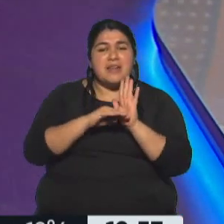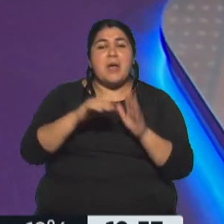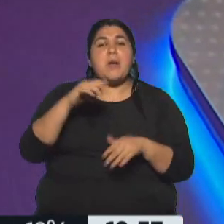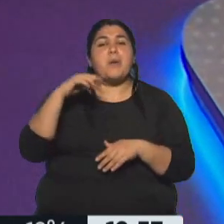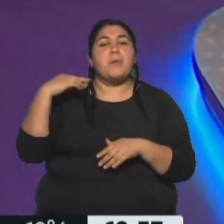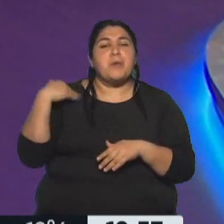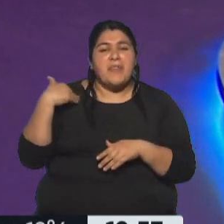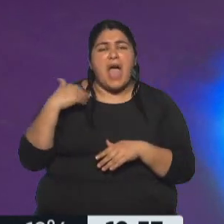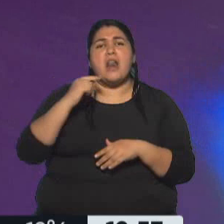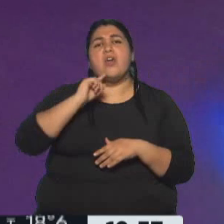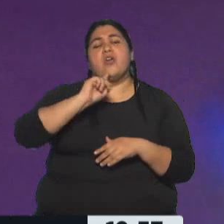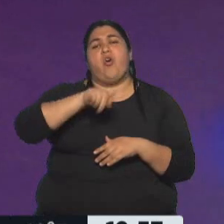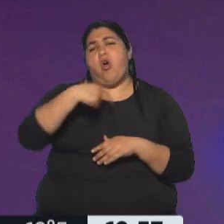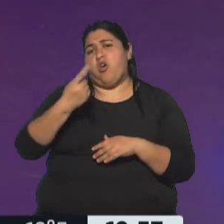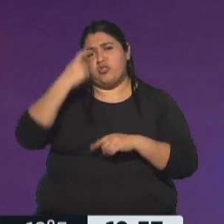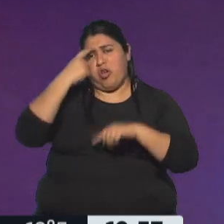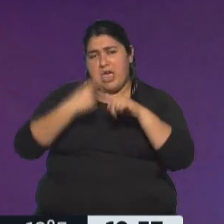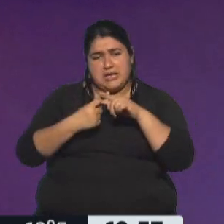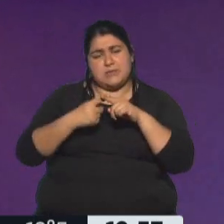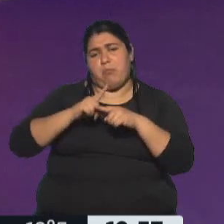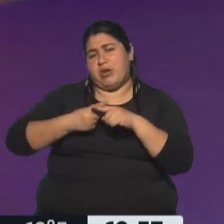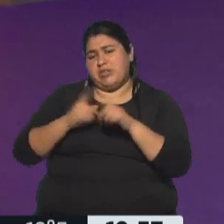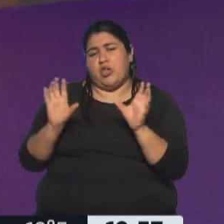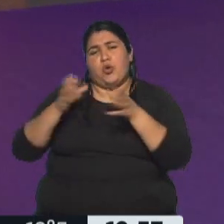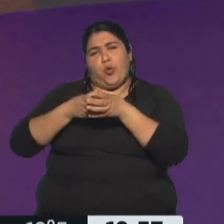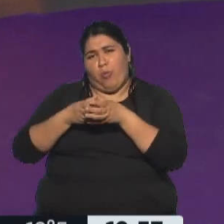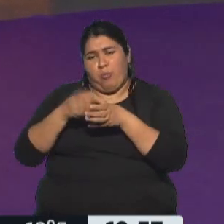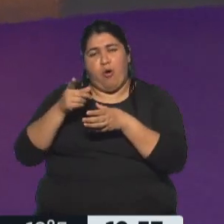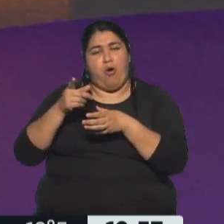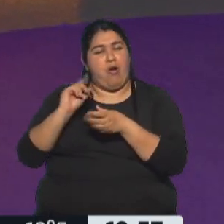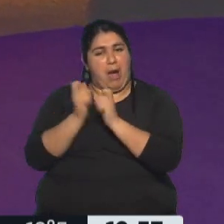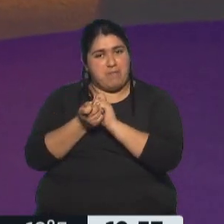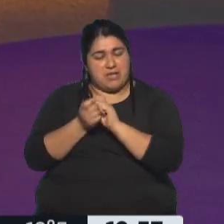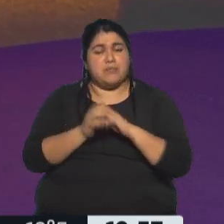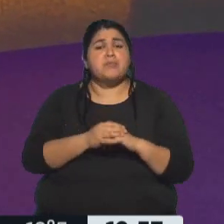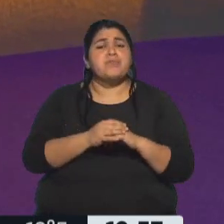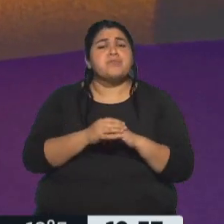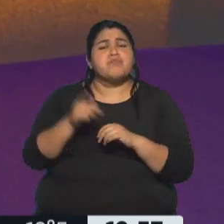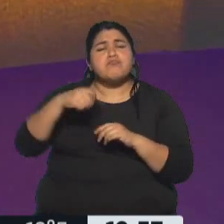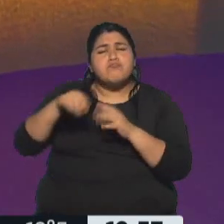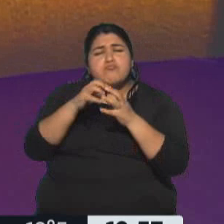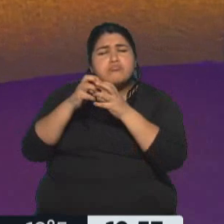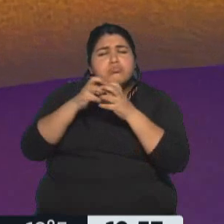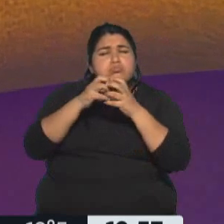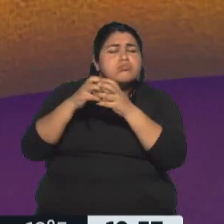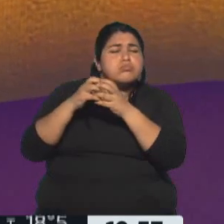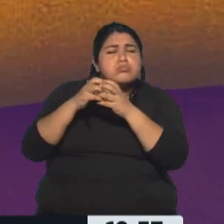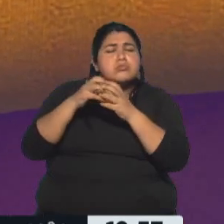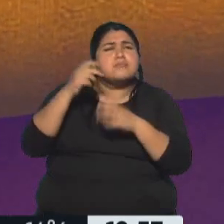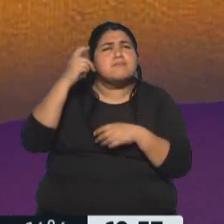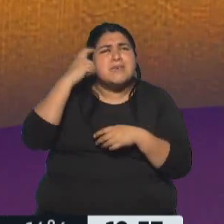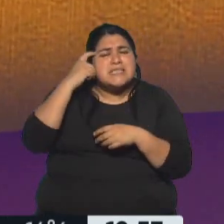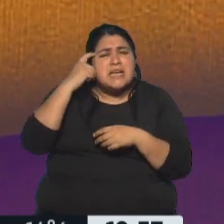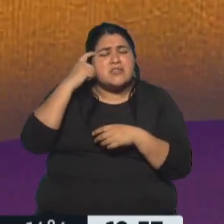Vidal y otros exfuncionarios de Cambiemos durante el gobierno de Mauricio Macri están arguyendo, están